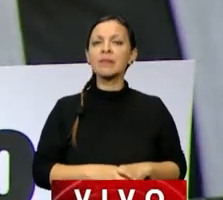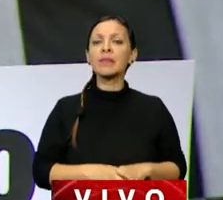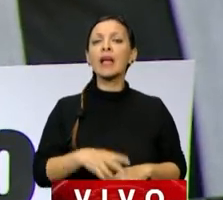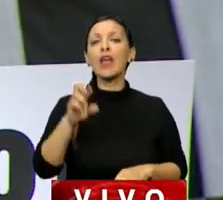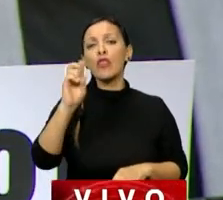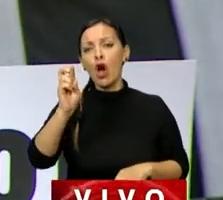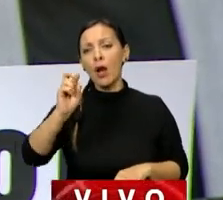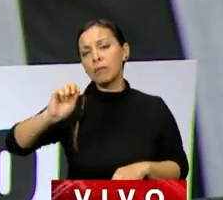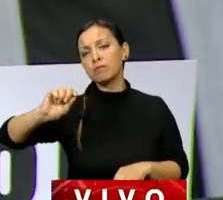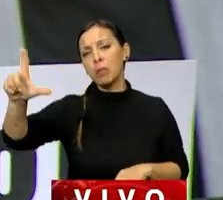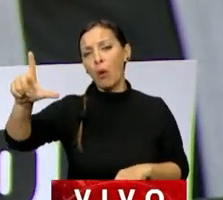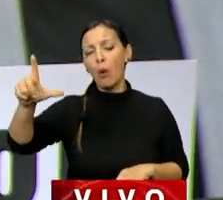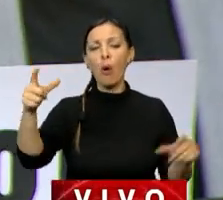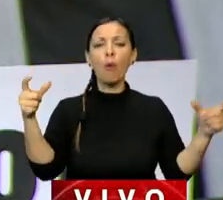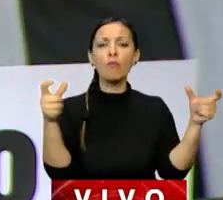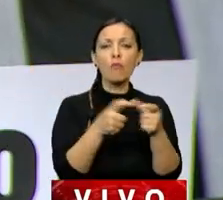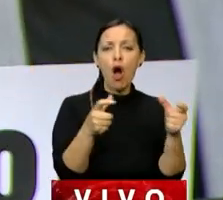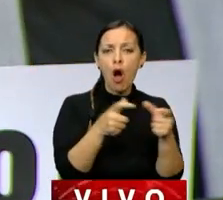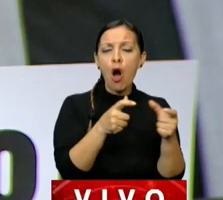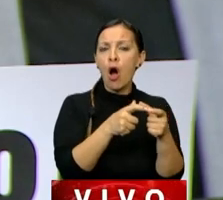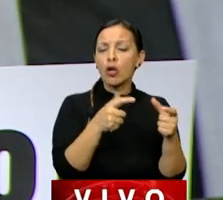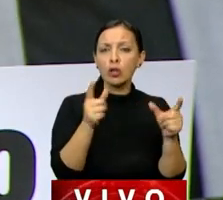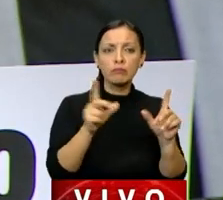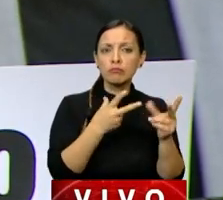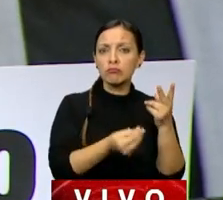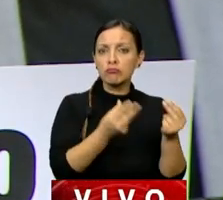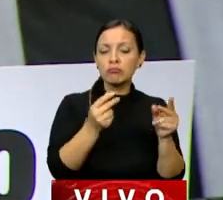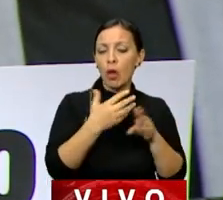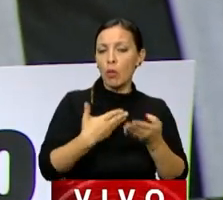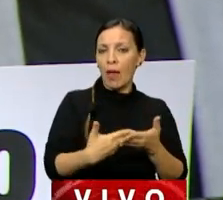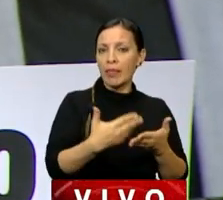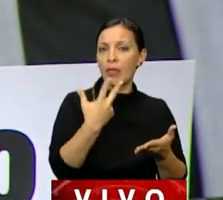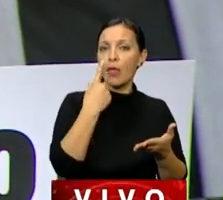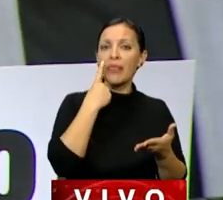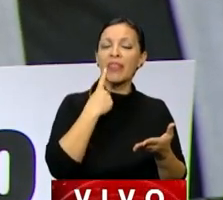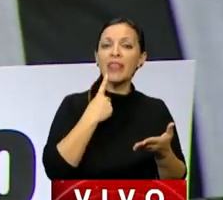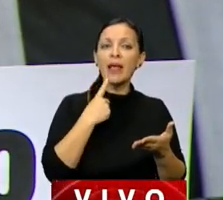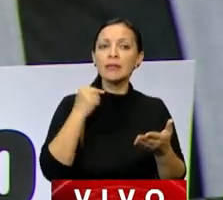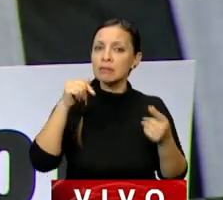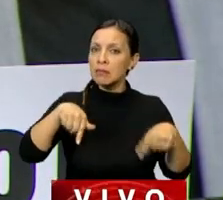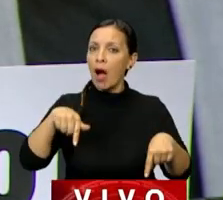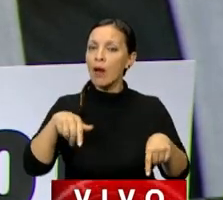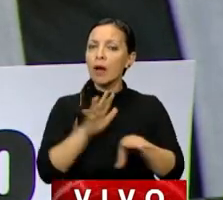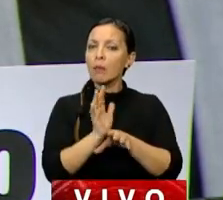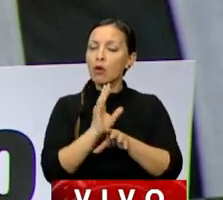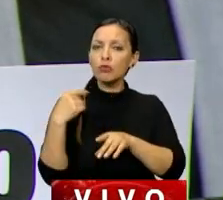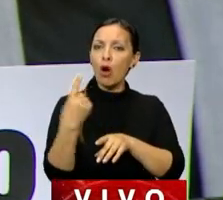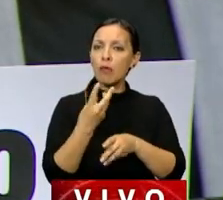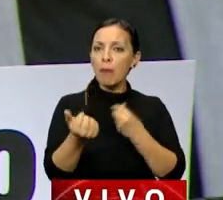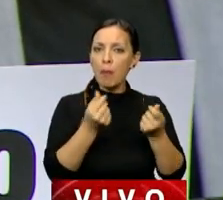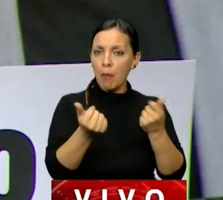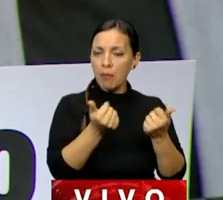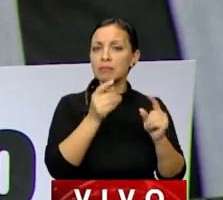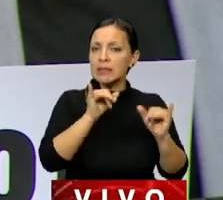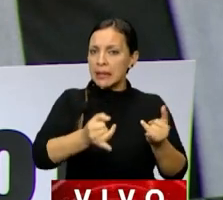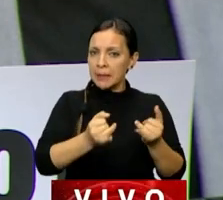del dólar y el rebote de los bonos estos últimos dos días del anuncio son un fenómeno regional, pero